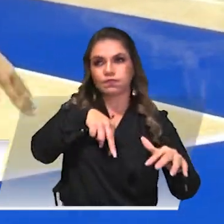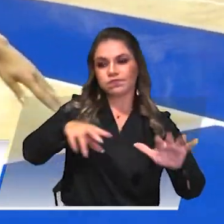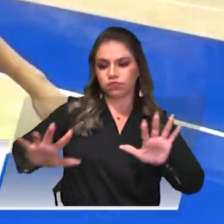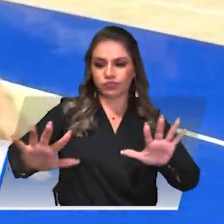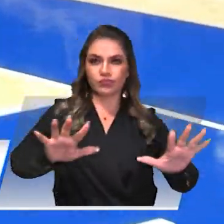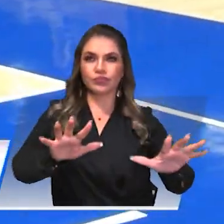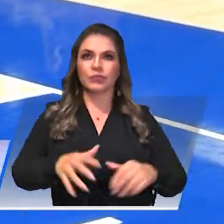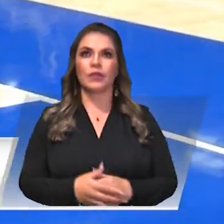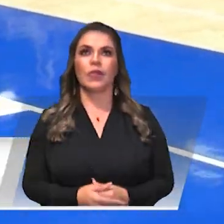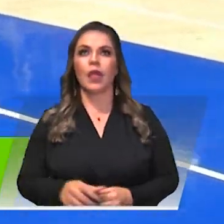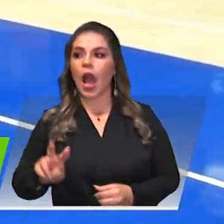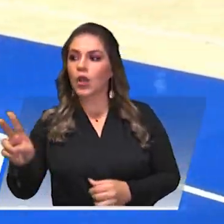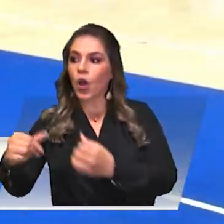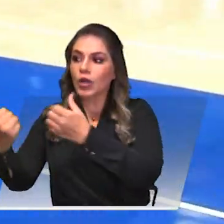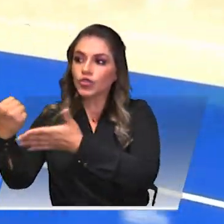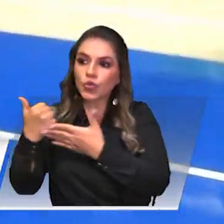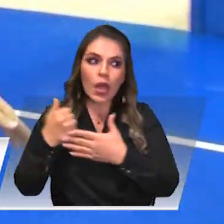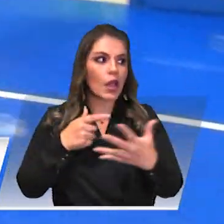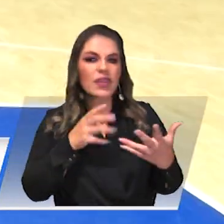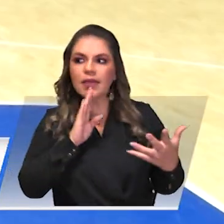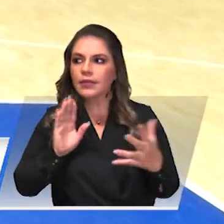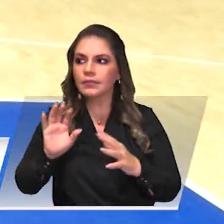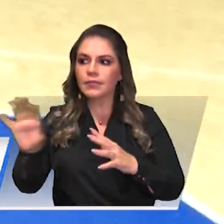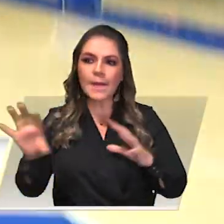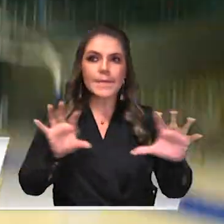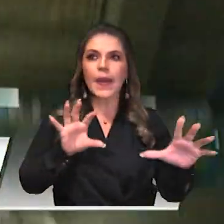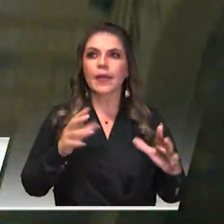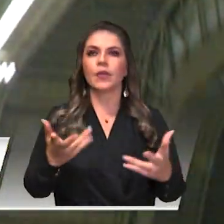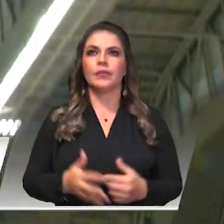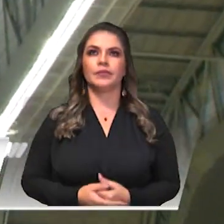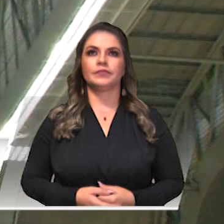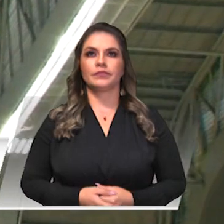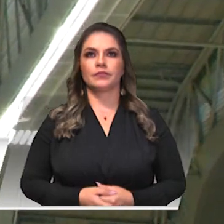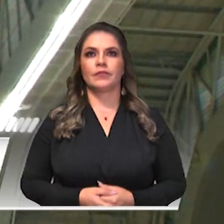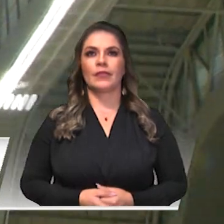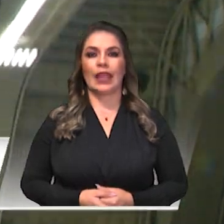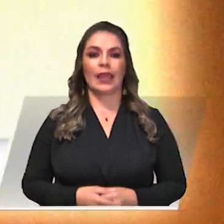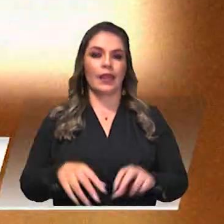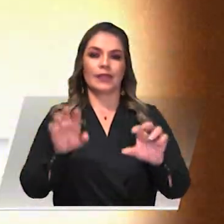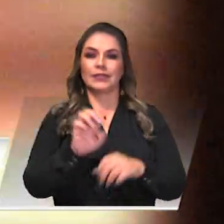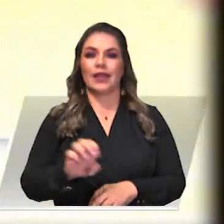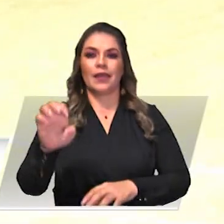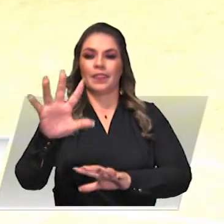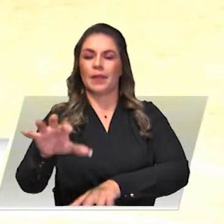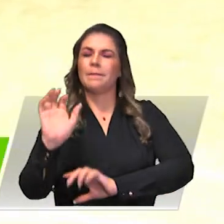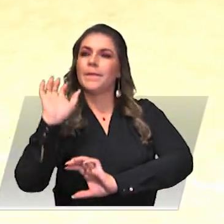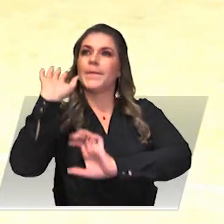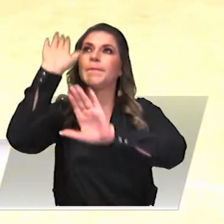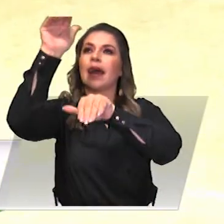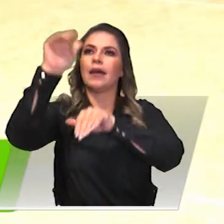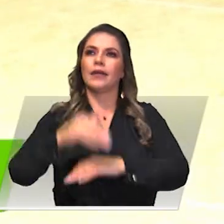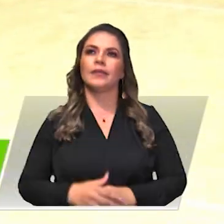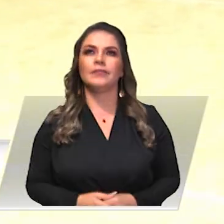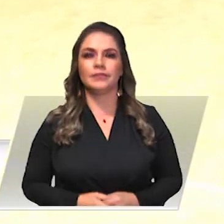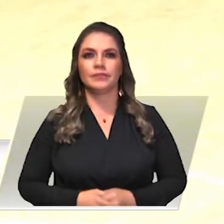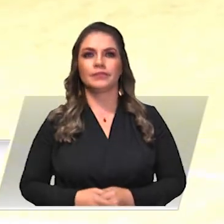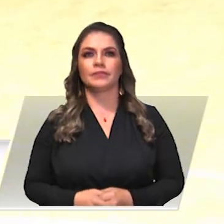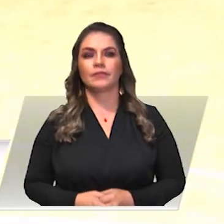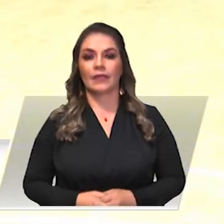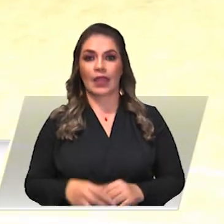pendiente a las ayudas cuando algún jugador pase el balón. Un buen lanzamiento. Izquierda a un lado, la derecha